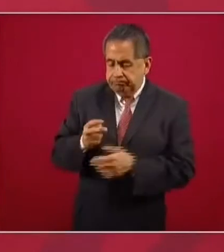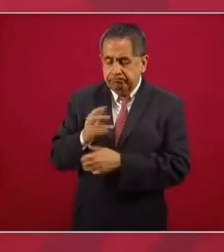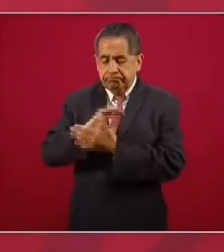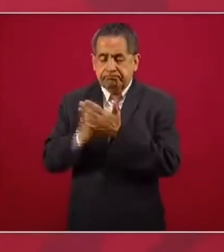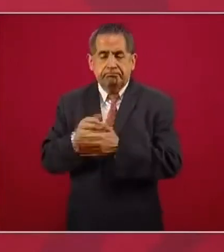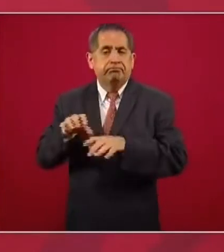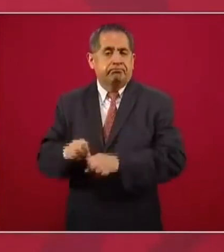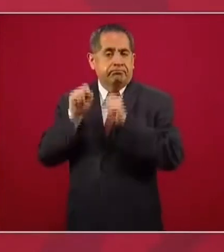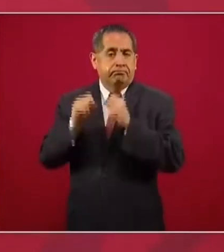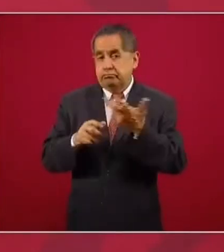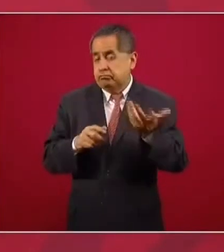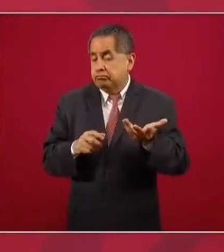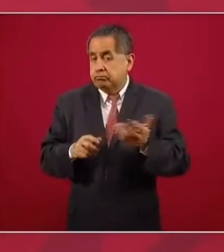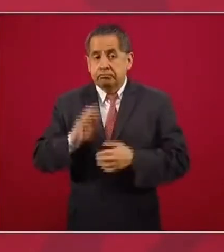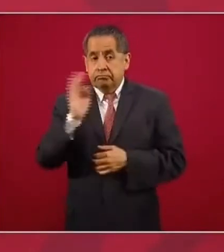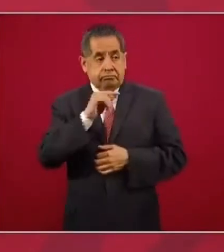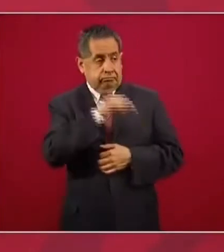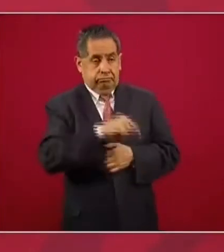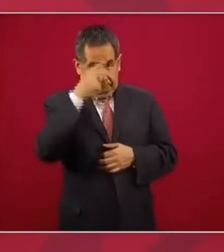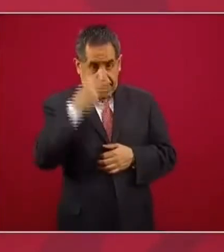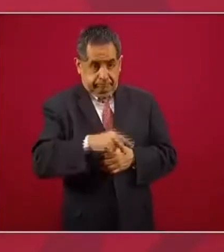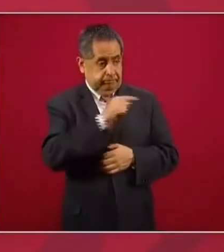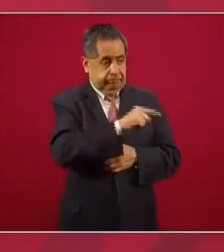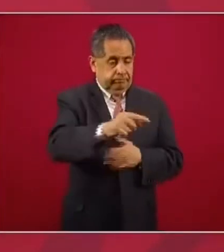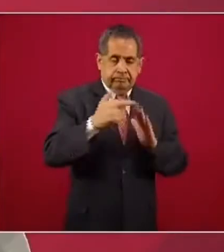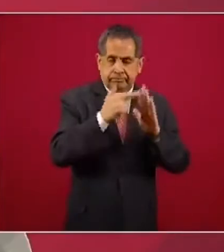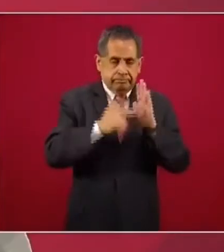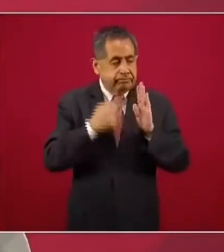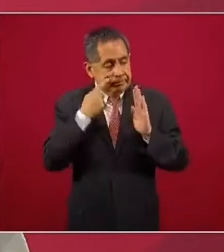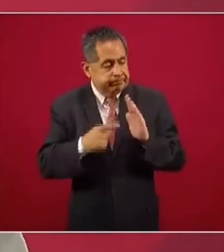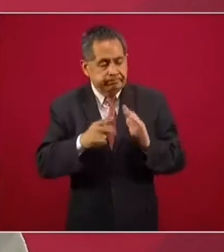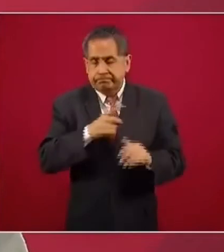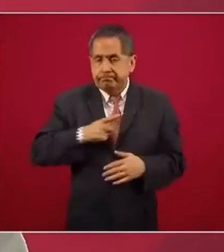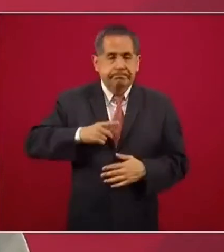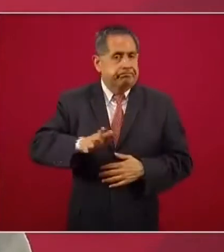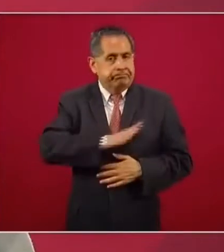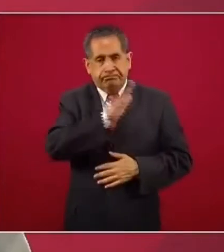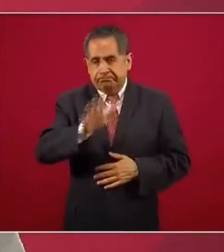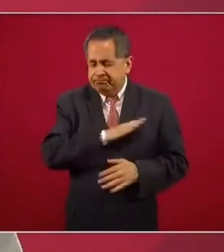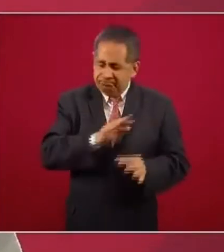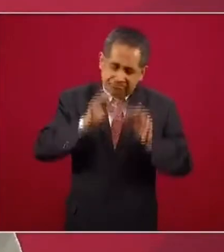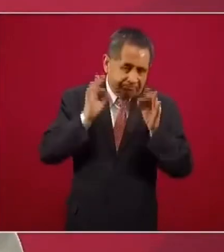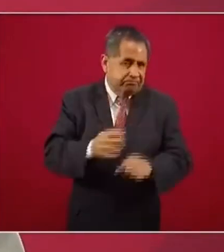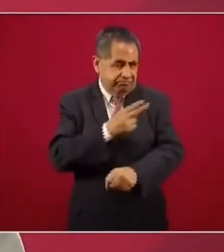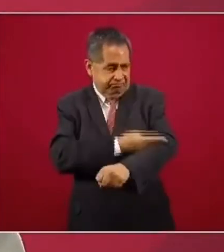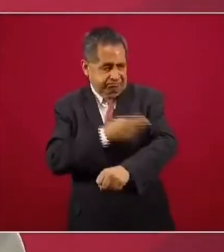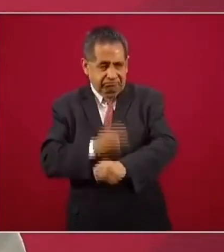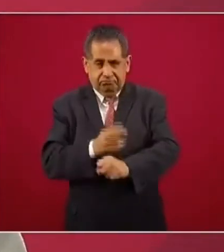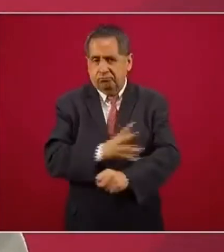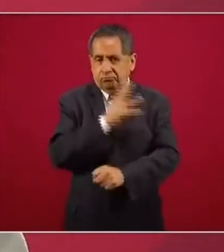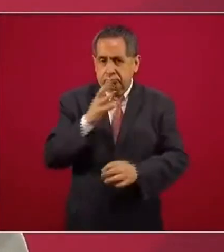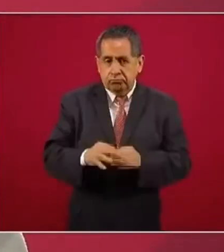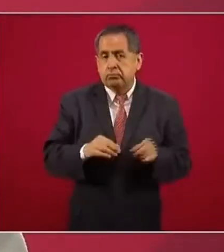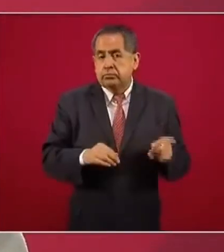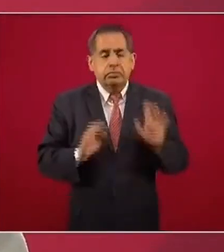solo podrán ser consideradas aquellas que cumplan con los altos niveles de calidad y honestidad que